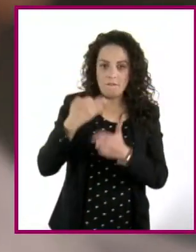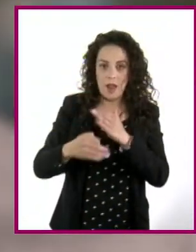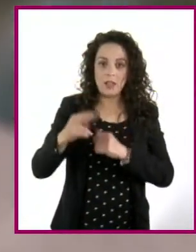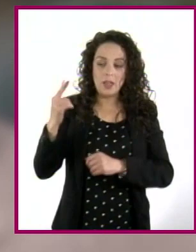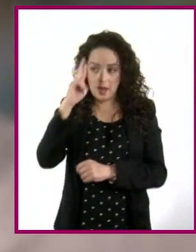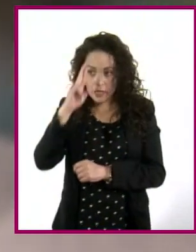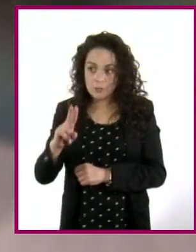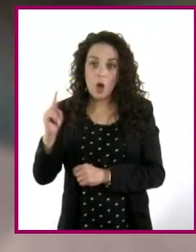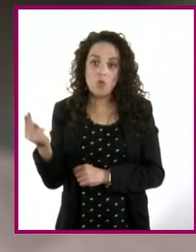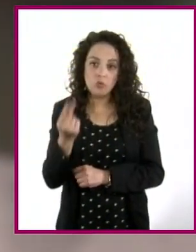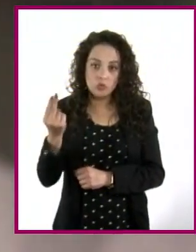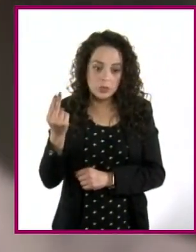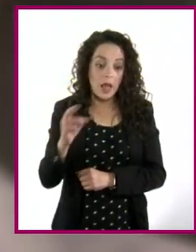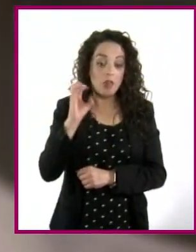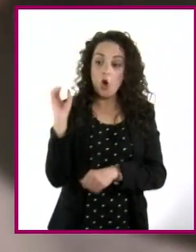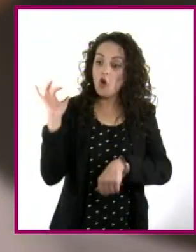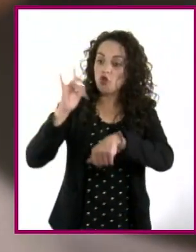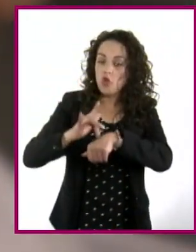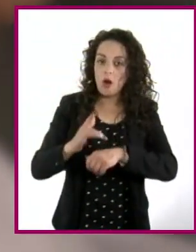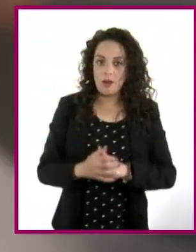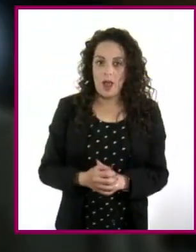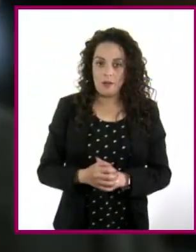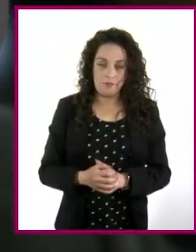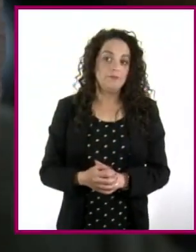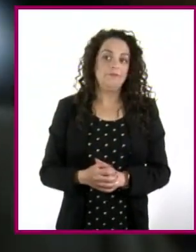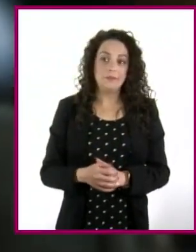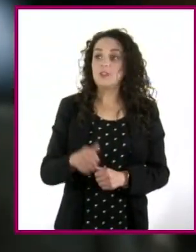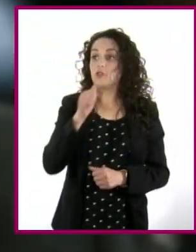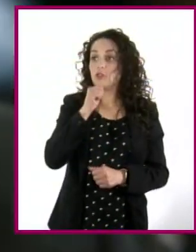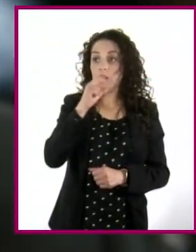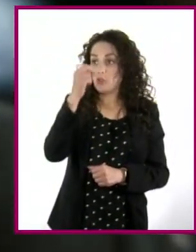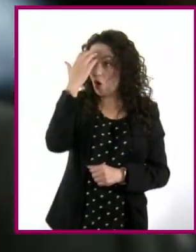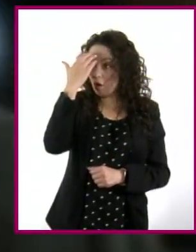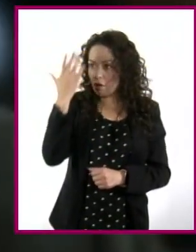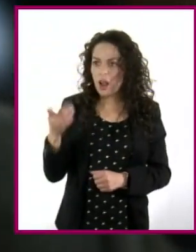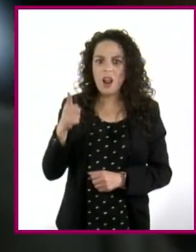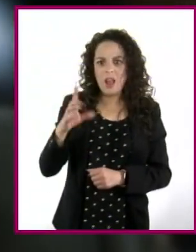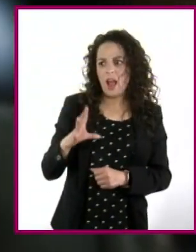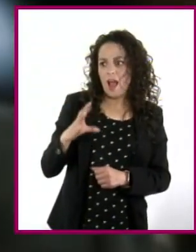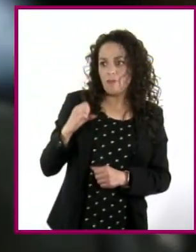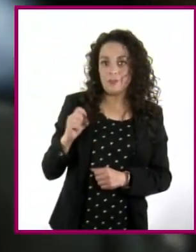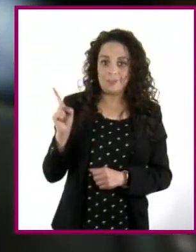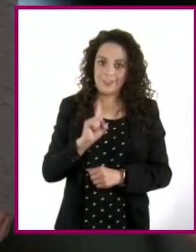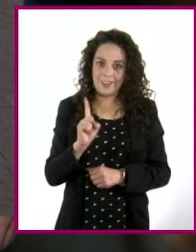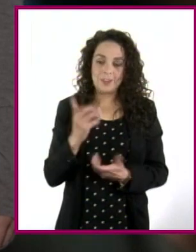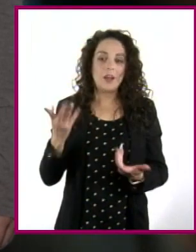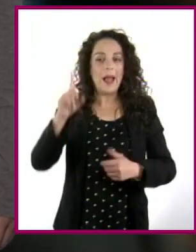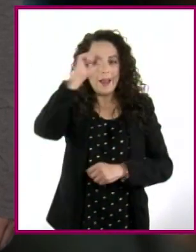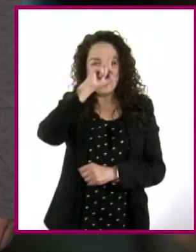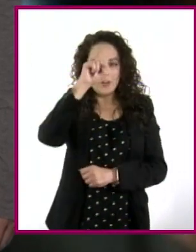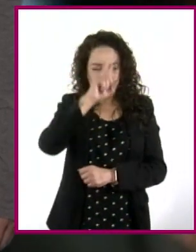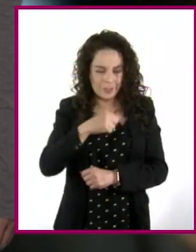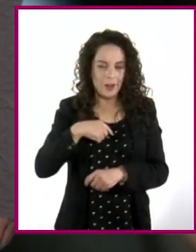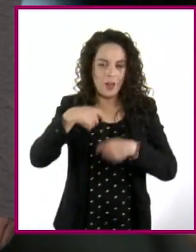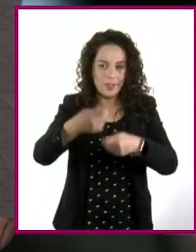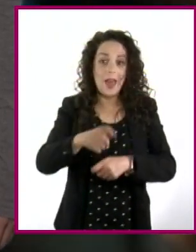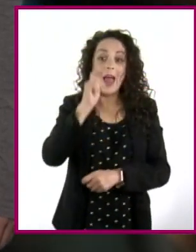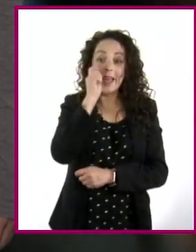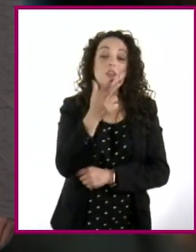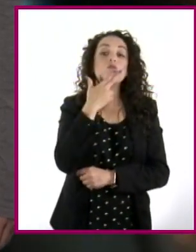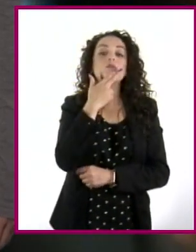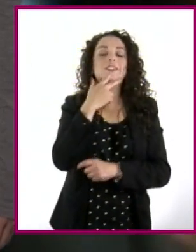tranquilidad de personas con las que aún no hemos estrechado relaciones. Un consejo: usa la sonrisa. Tiene un gran poder de